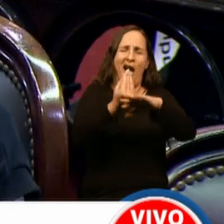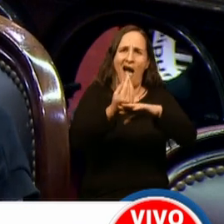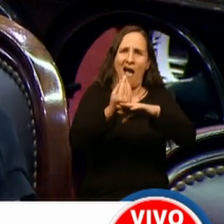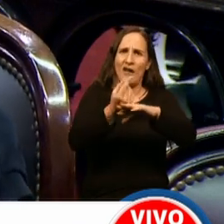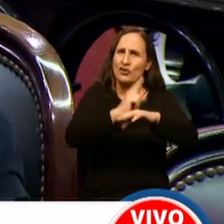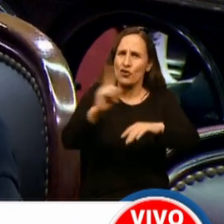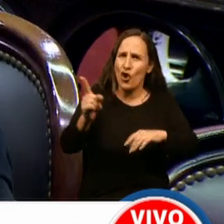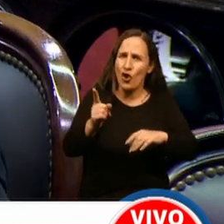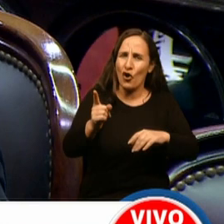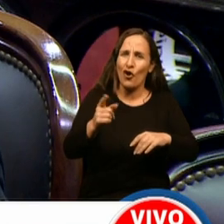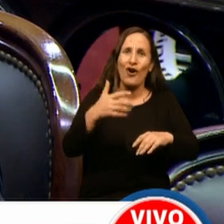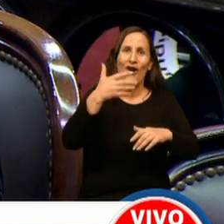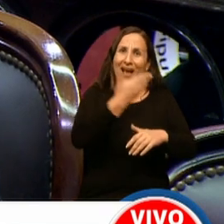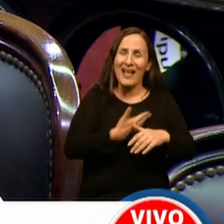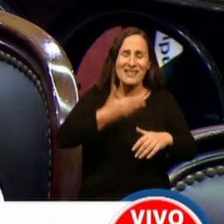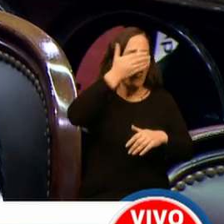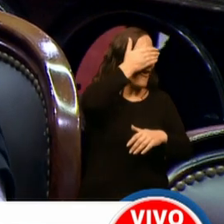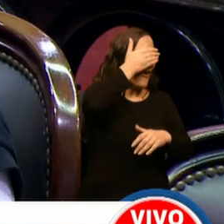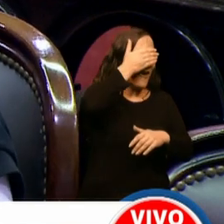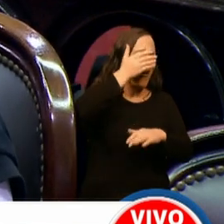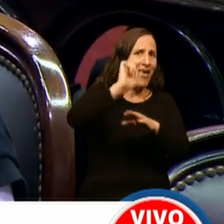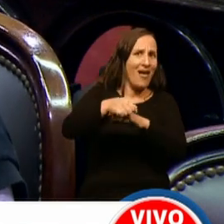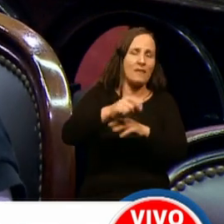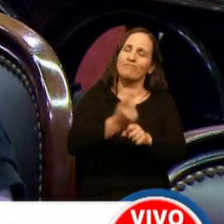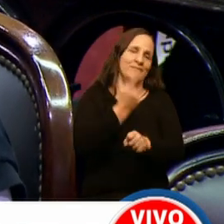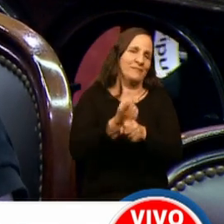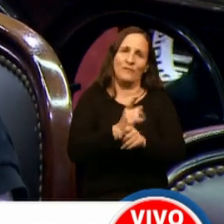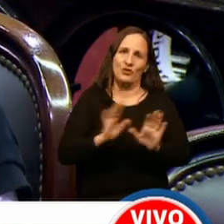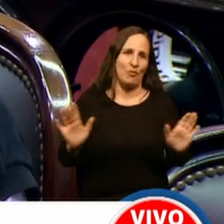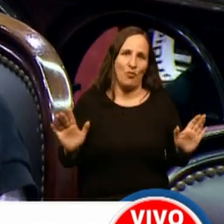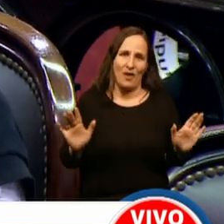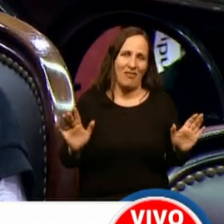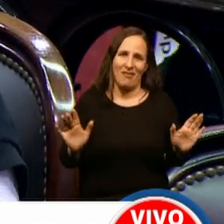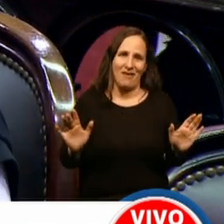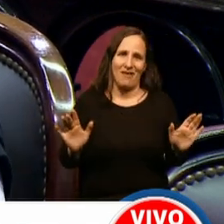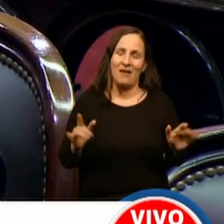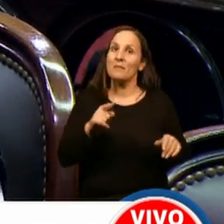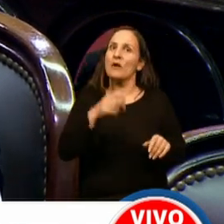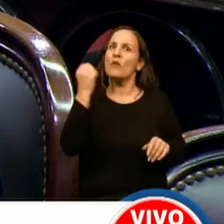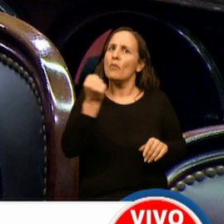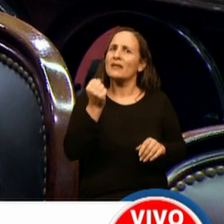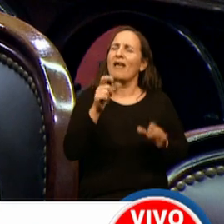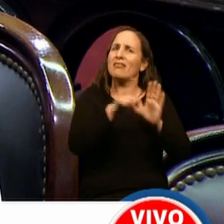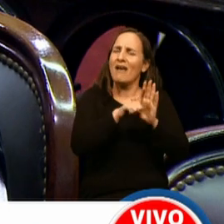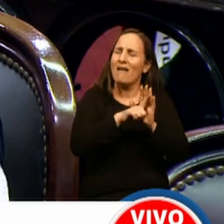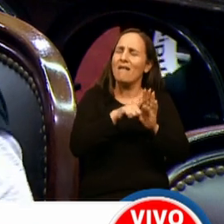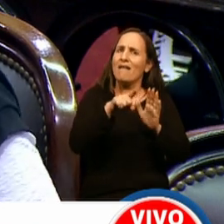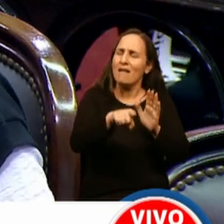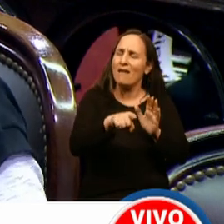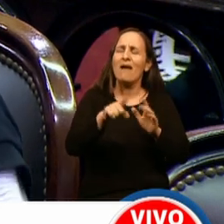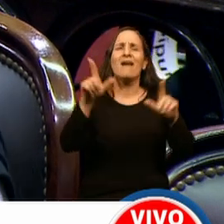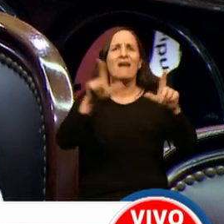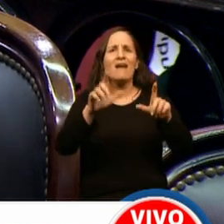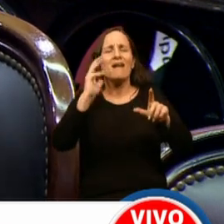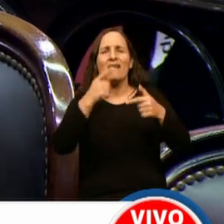lado pero comparto la importancia de regular esta temática de equidad en los medios de comunicación